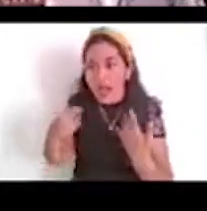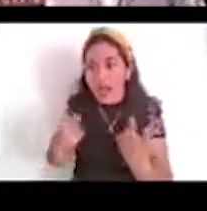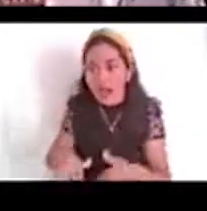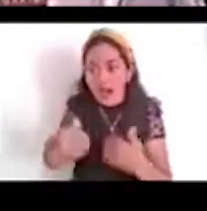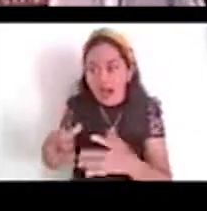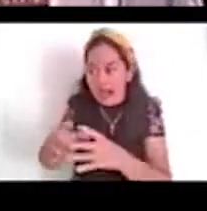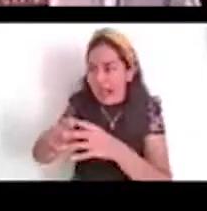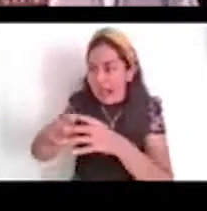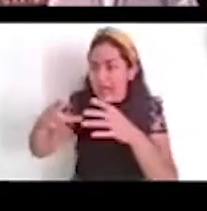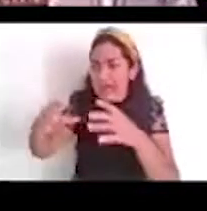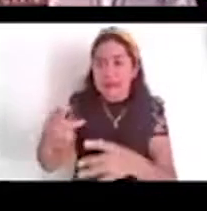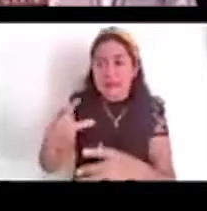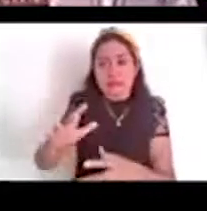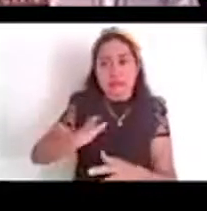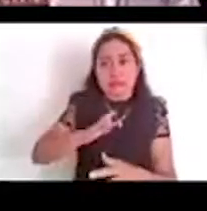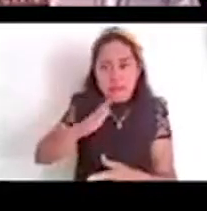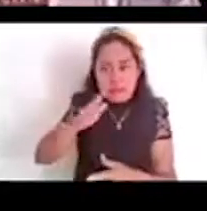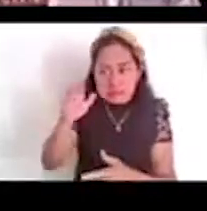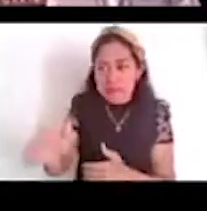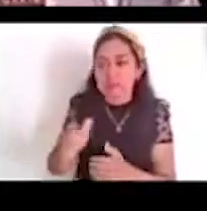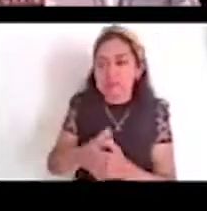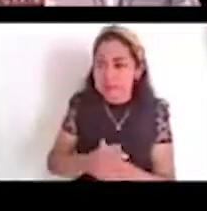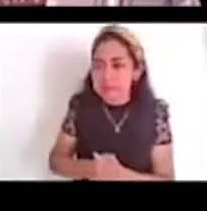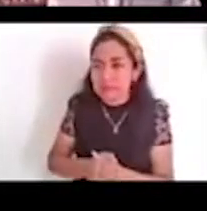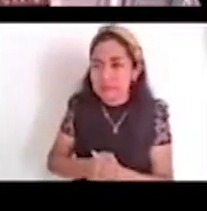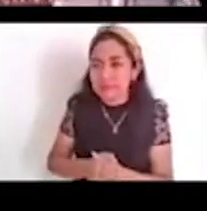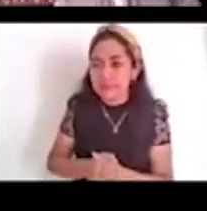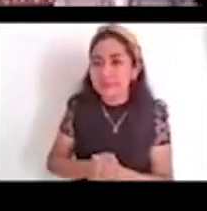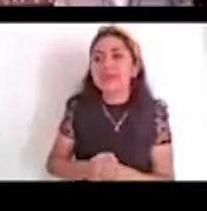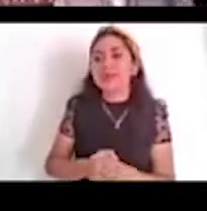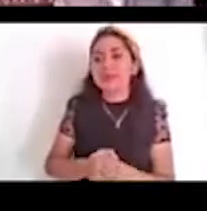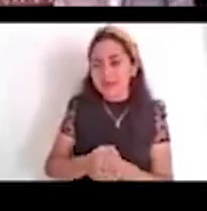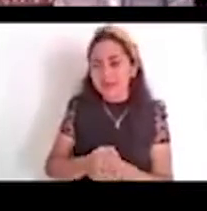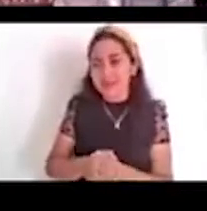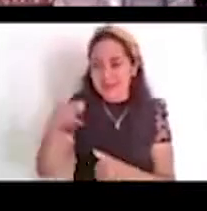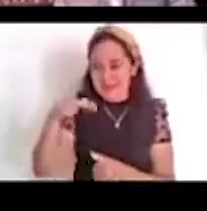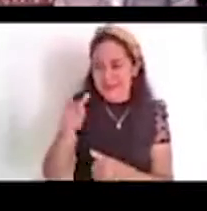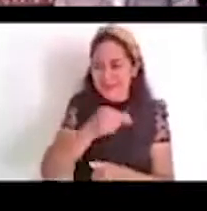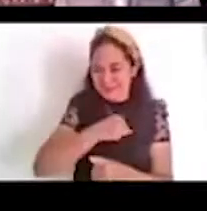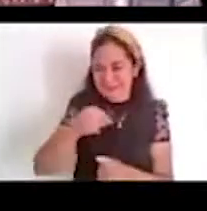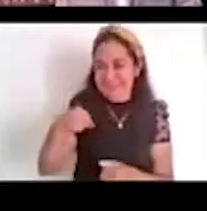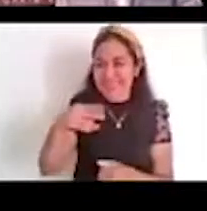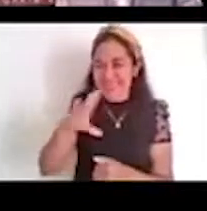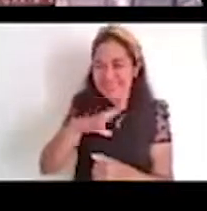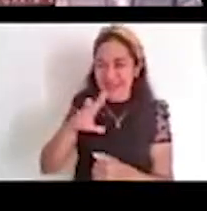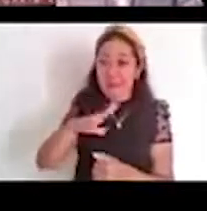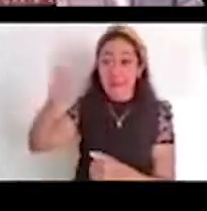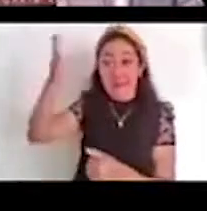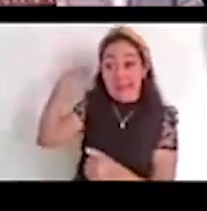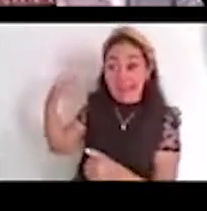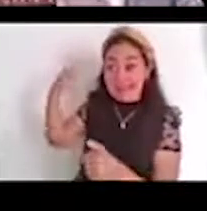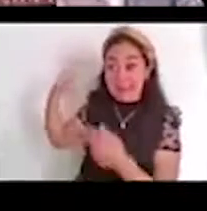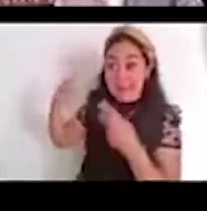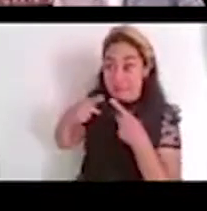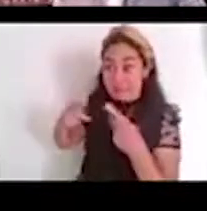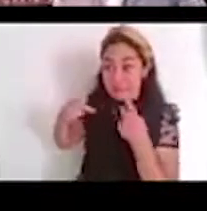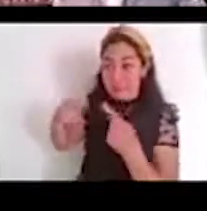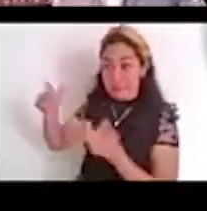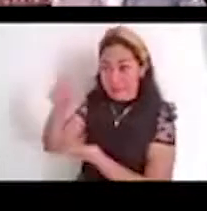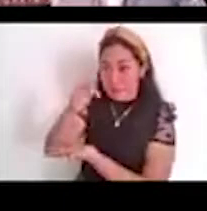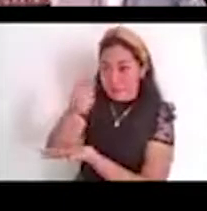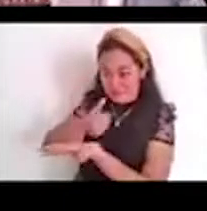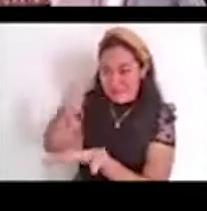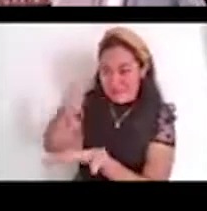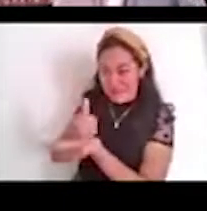verdaderamente impactante. Y en ese sentido, tenemos todas las descripciones de los conquistadores sobre la ciudad de Tenochtitlán y sobre todo